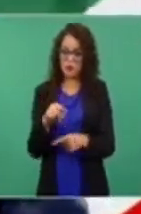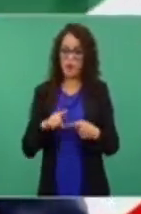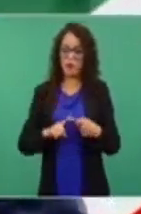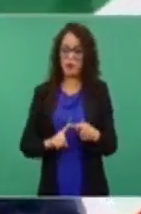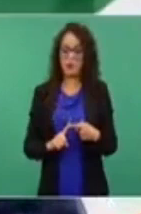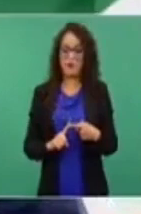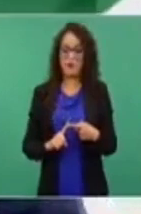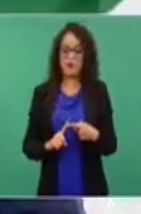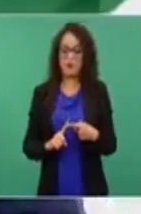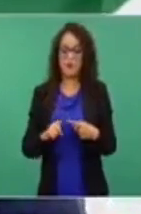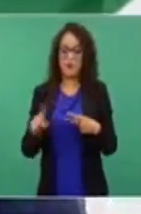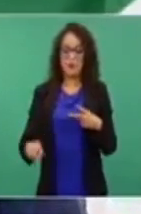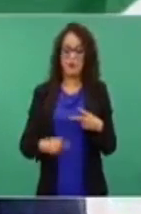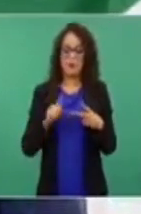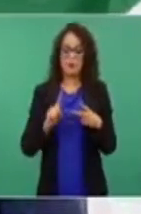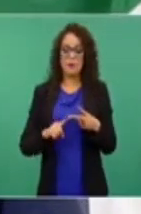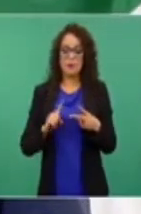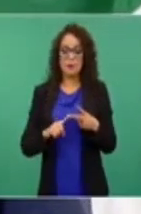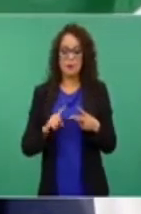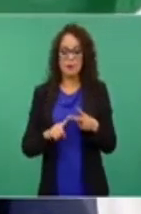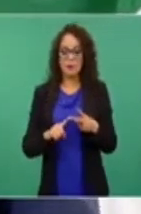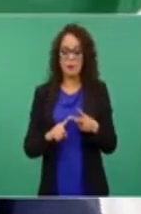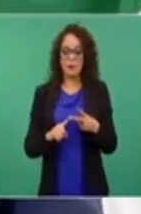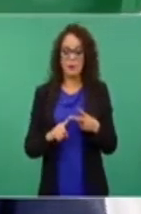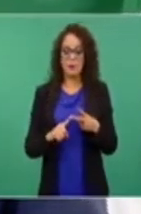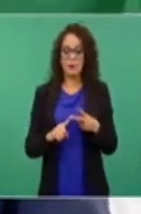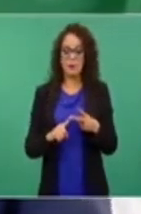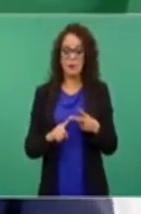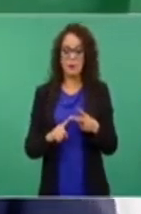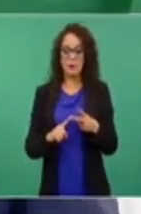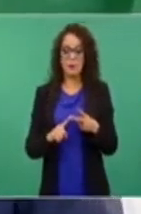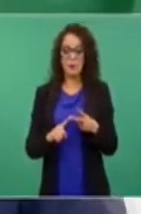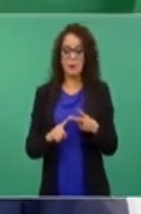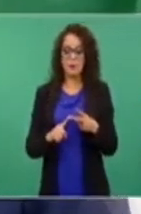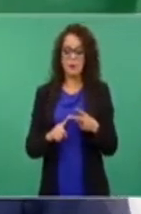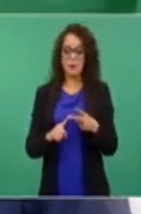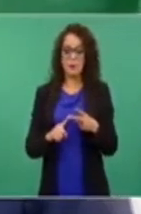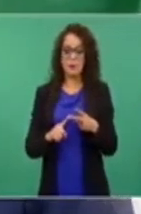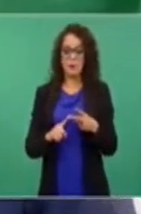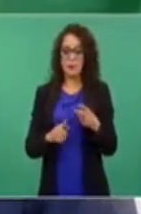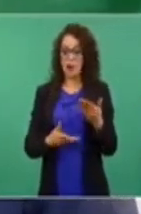incremento del costo de los servicios públicos.